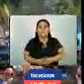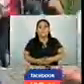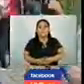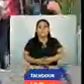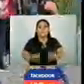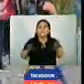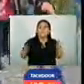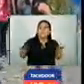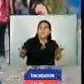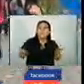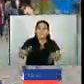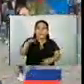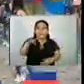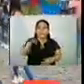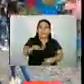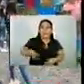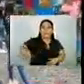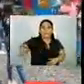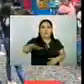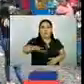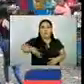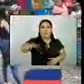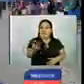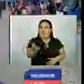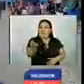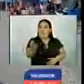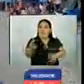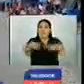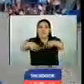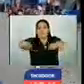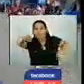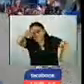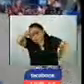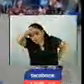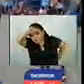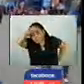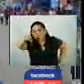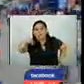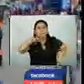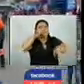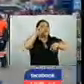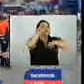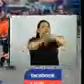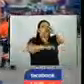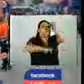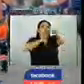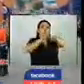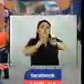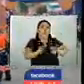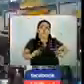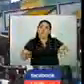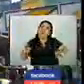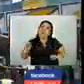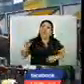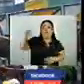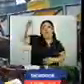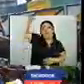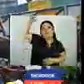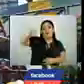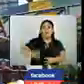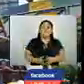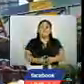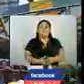Y es que en este espacio ubicado fuera del Estadio Cuscatlán hay juegos mecánicos para grandes y pequeños.